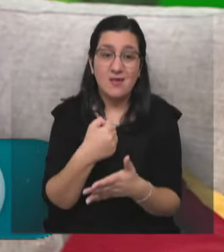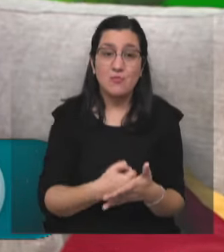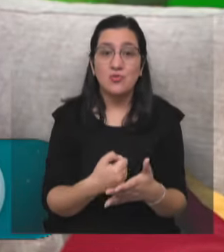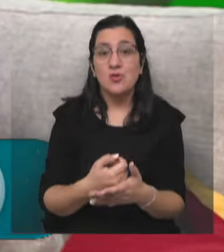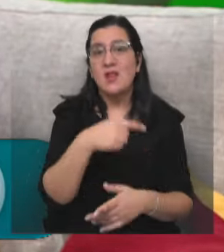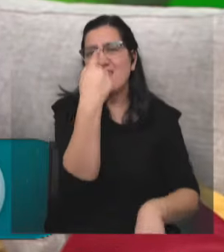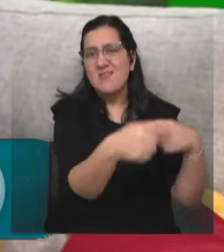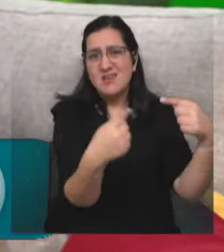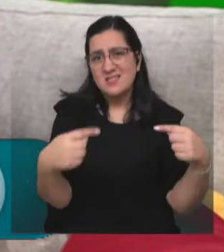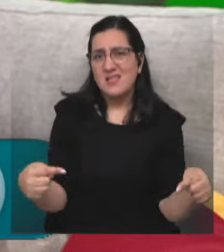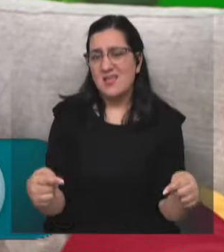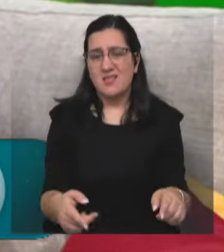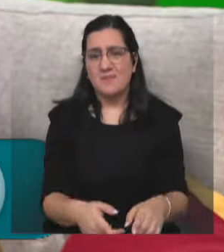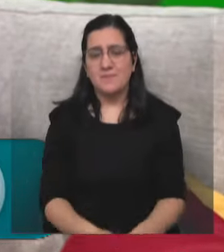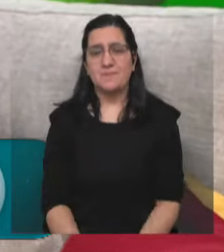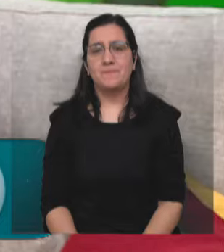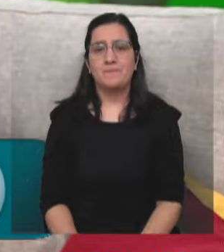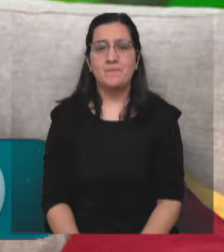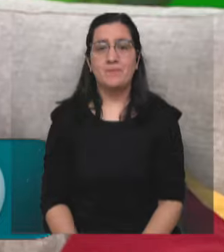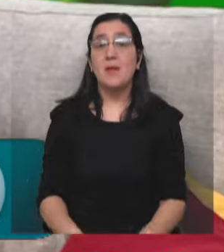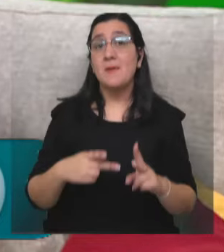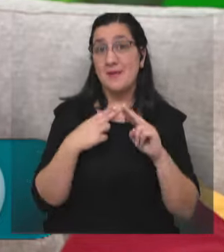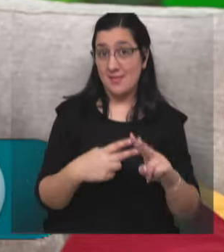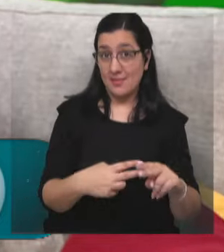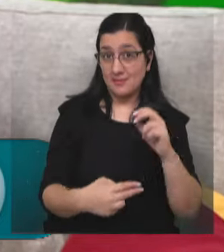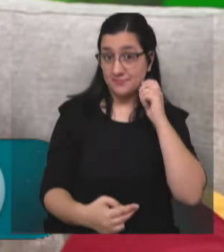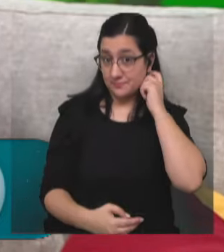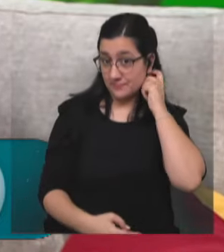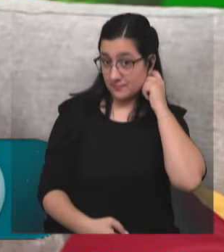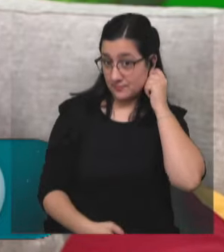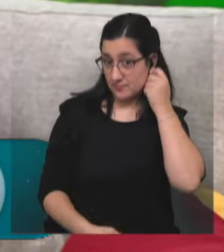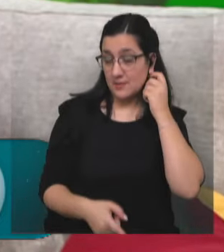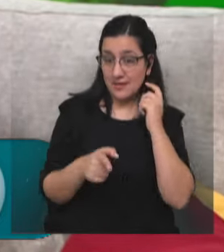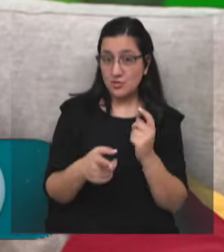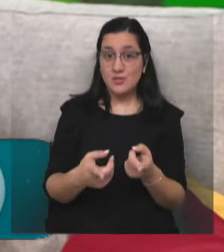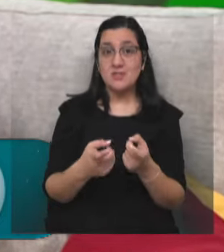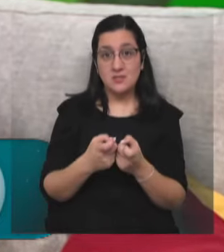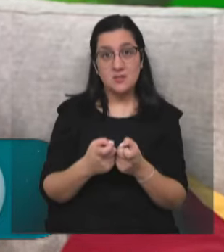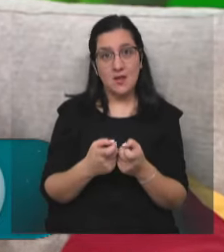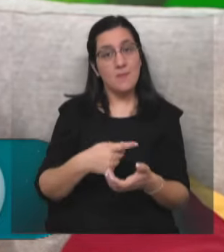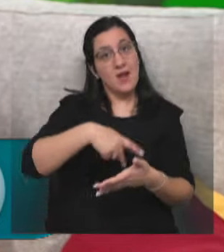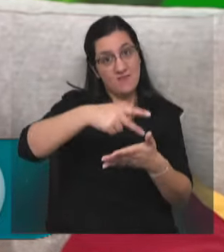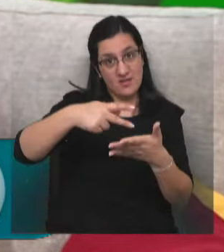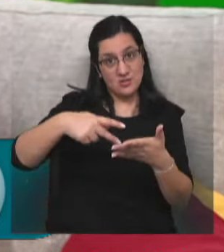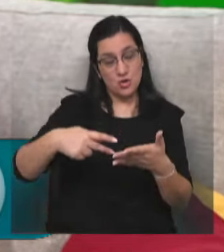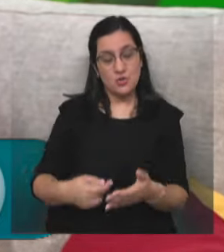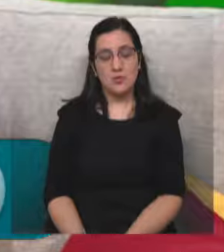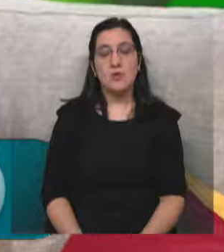una diversidad de rubros muy grande y permanente. Eso lleva una gran planificación.